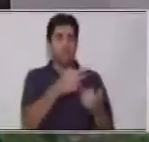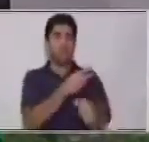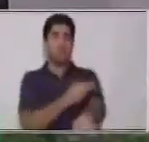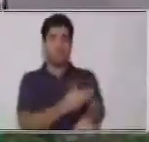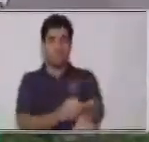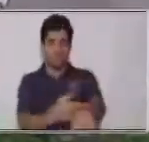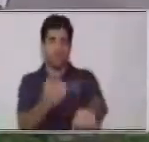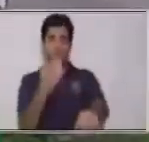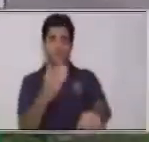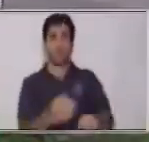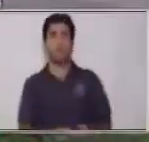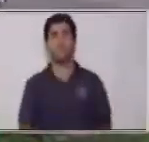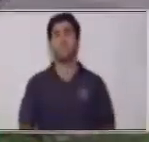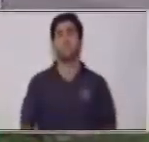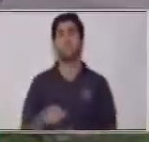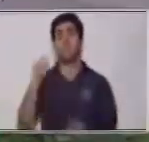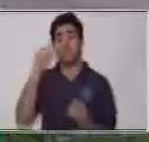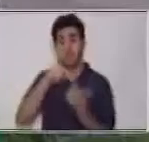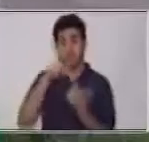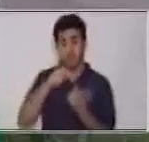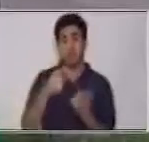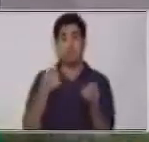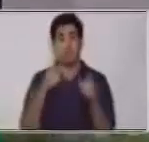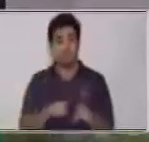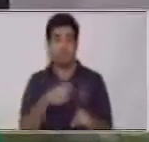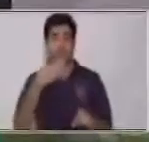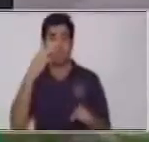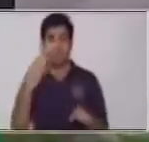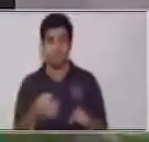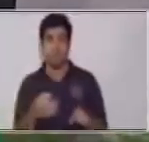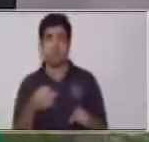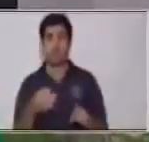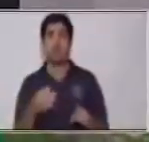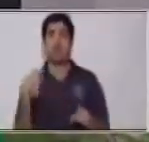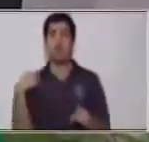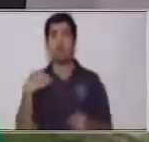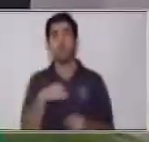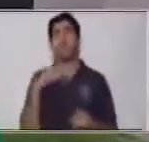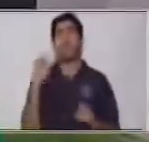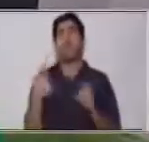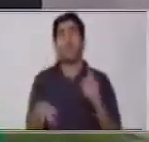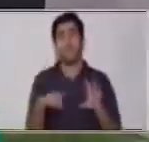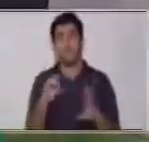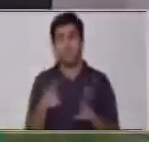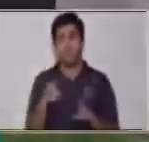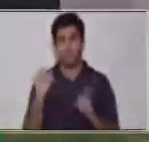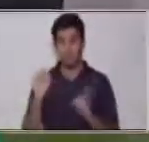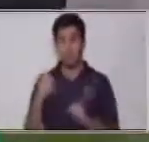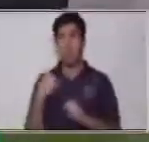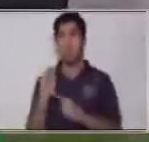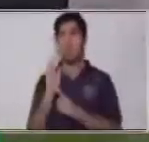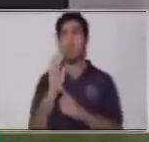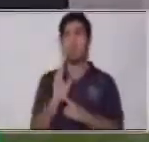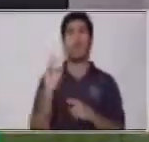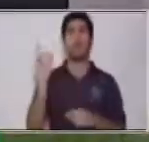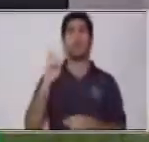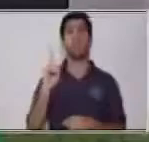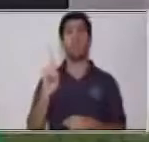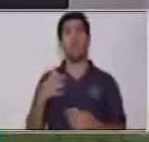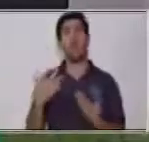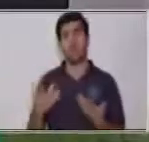Los hechos reales los presentamos muchas veces o los podemos ver en las